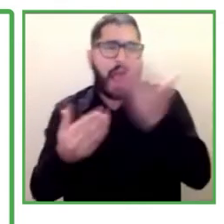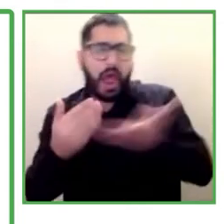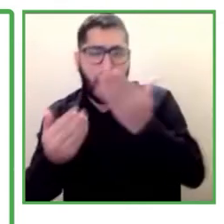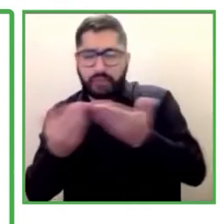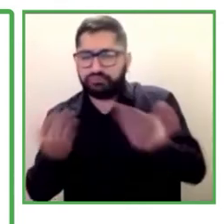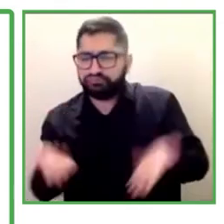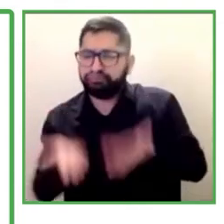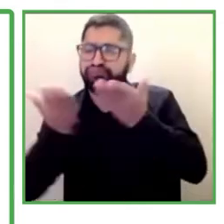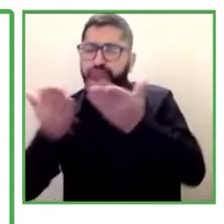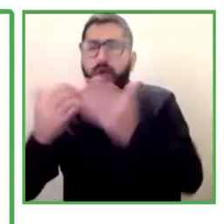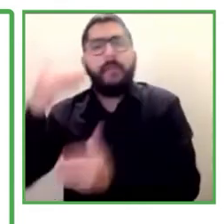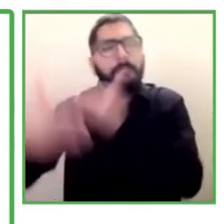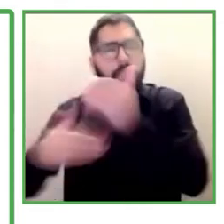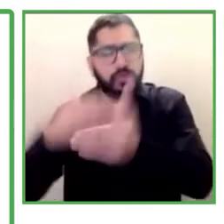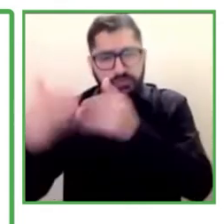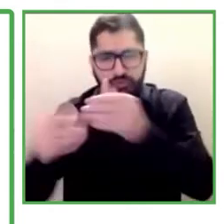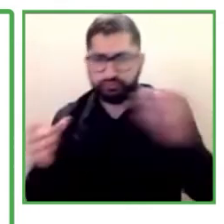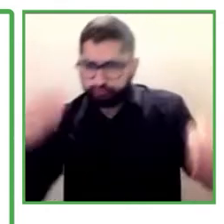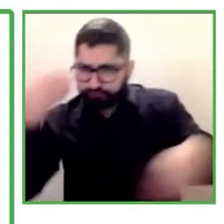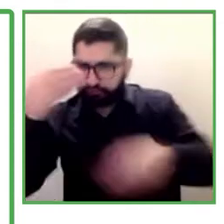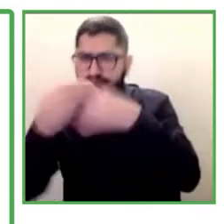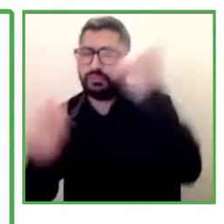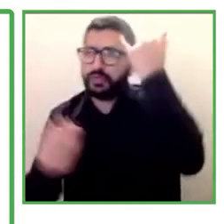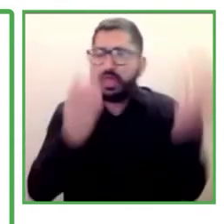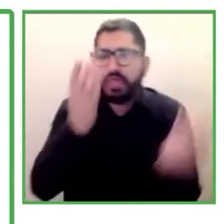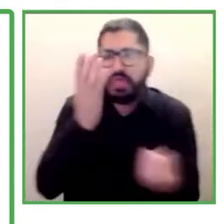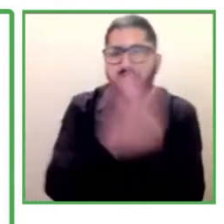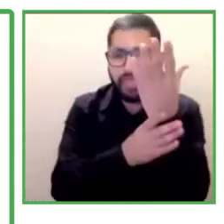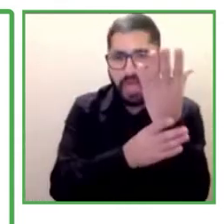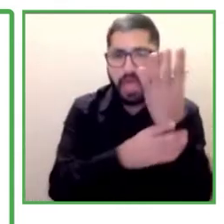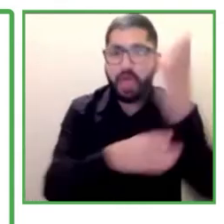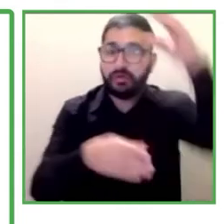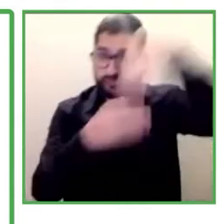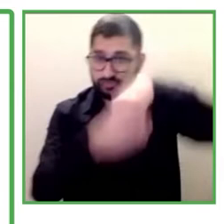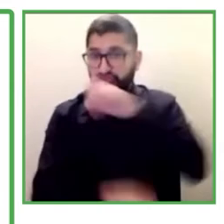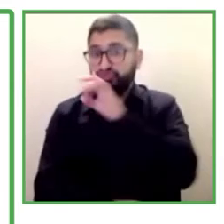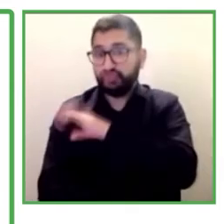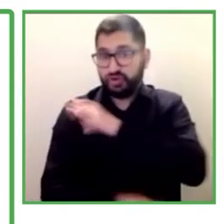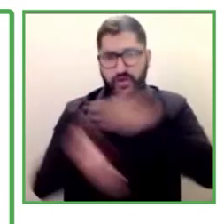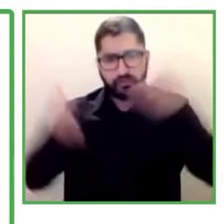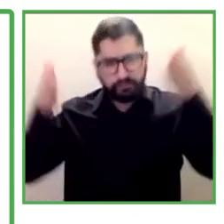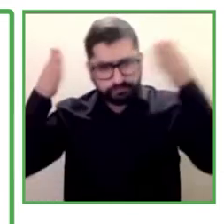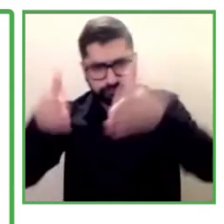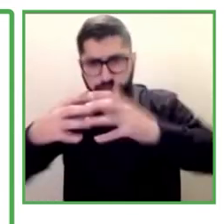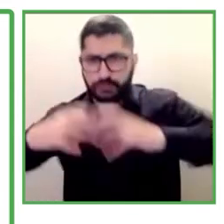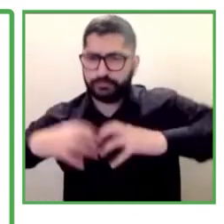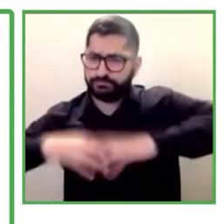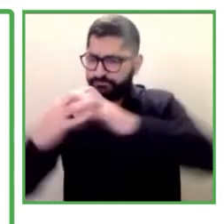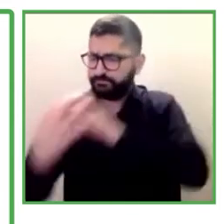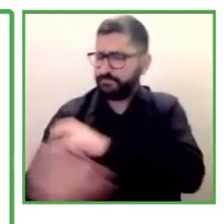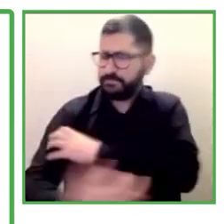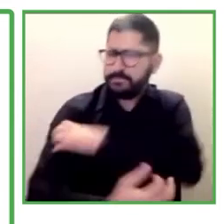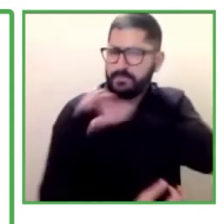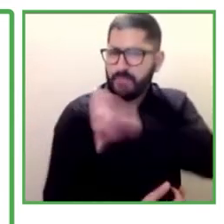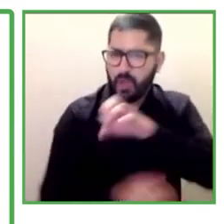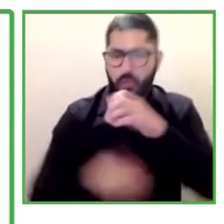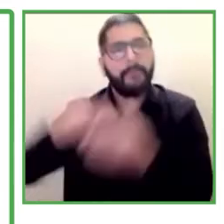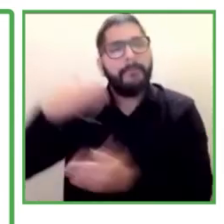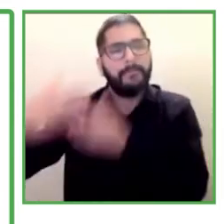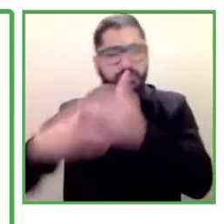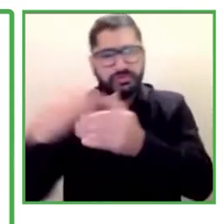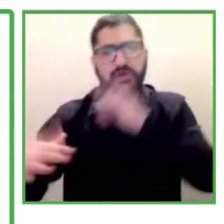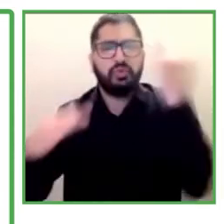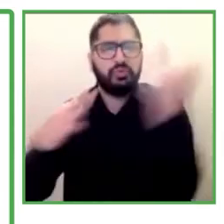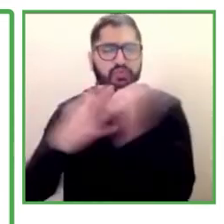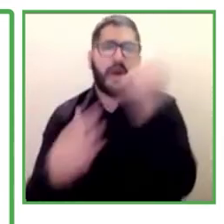fortalecer el proceso de inclusión laboral, y ahí nosotros tenemos un proyecto, hay una alianza con el BID, respaldados por el BID y con Ciro